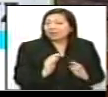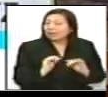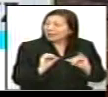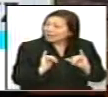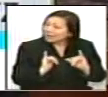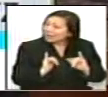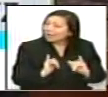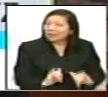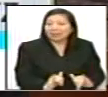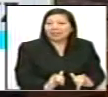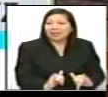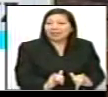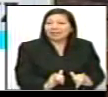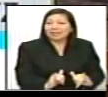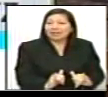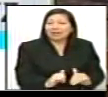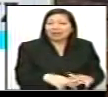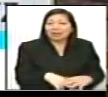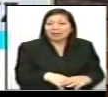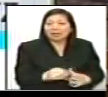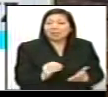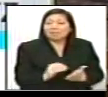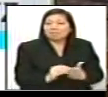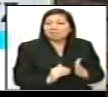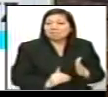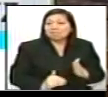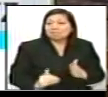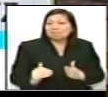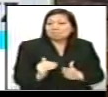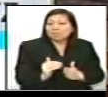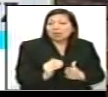perpetren por medio de una exclusión aún mayor, que es la